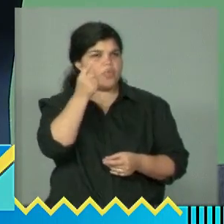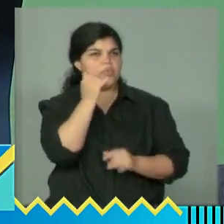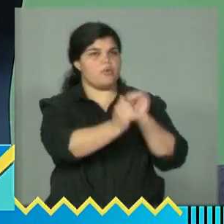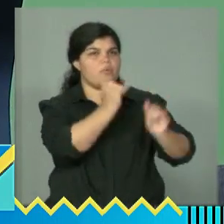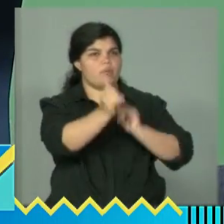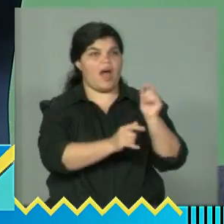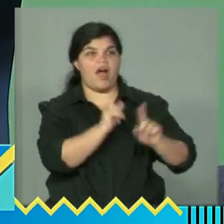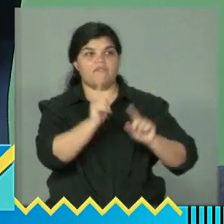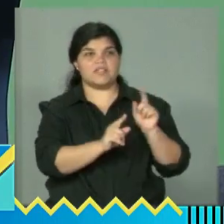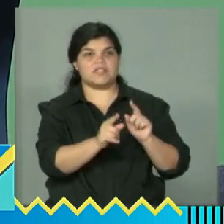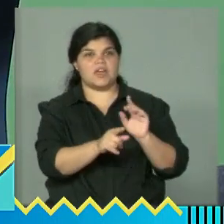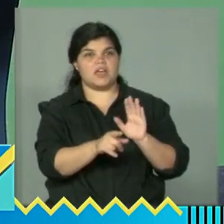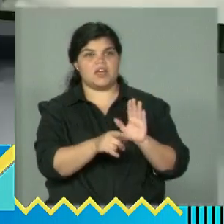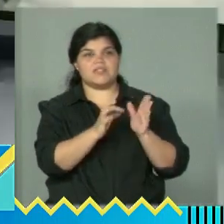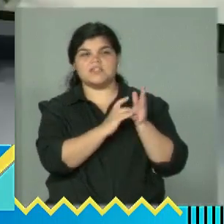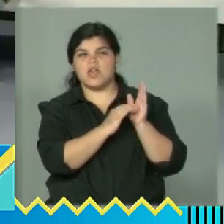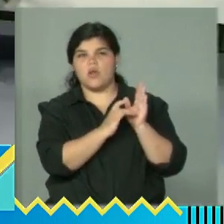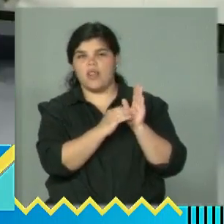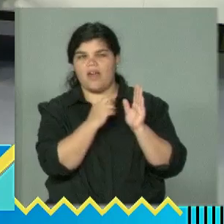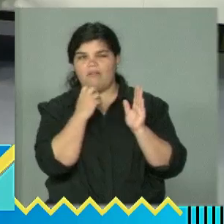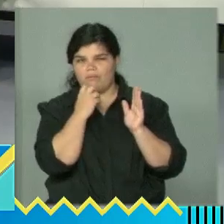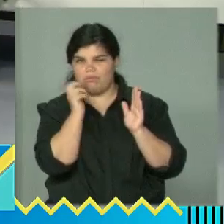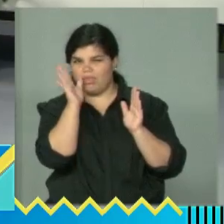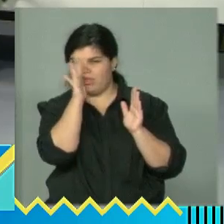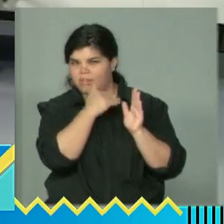celular que no tienen para aplicación. ¿Cómo es la app?